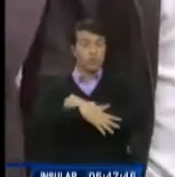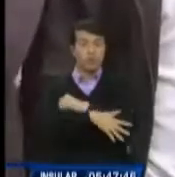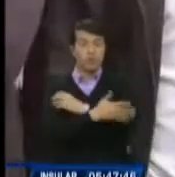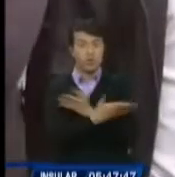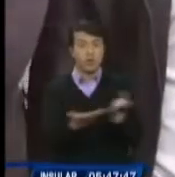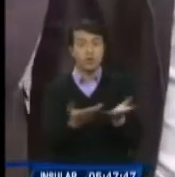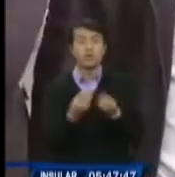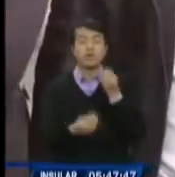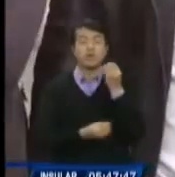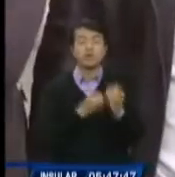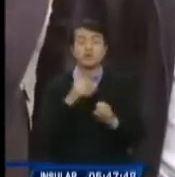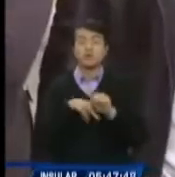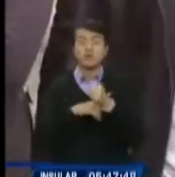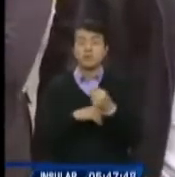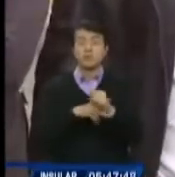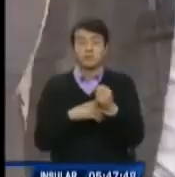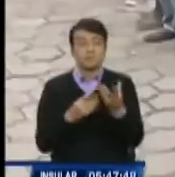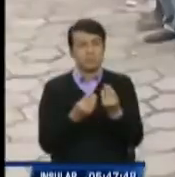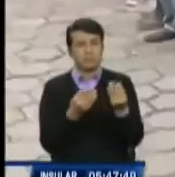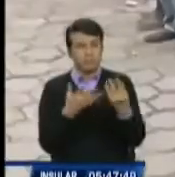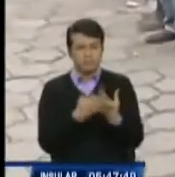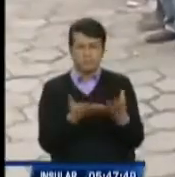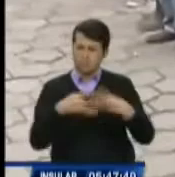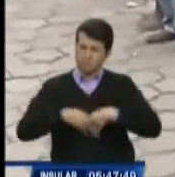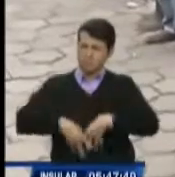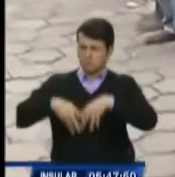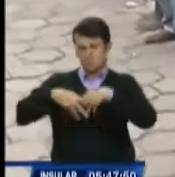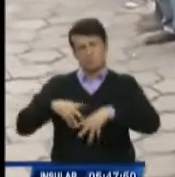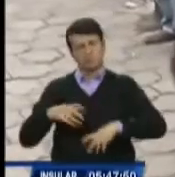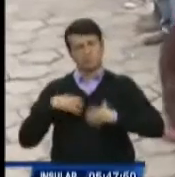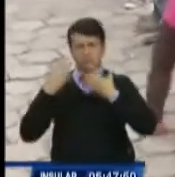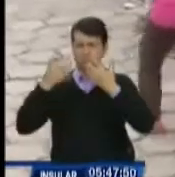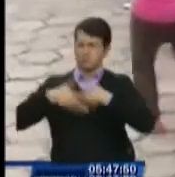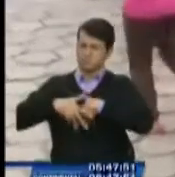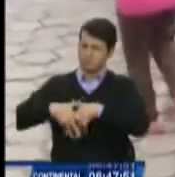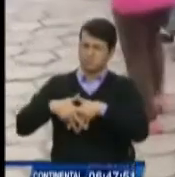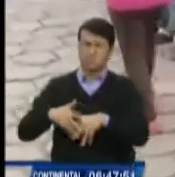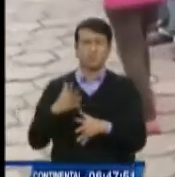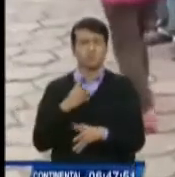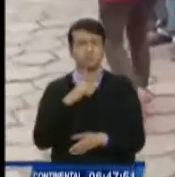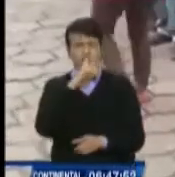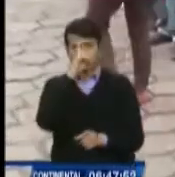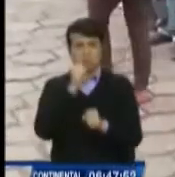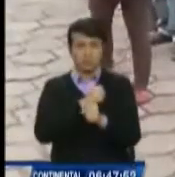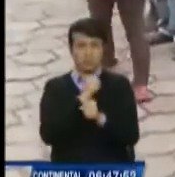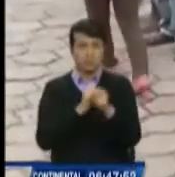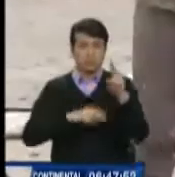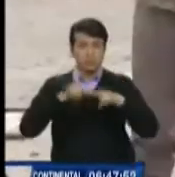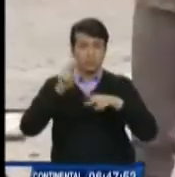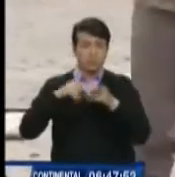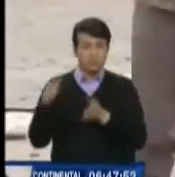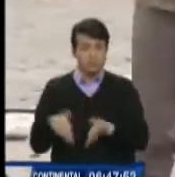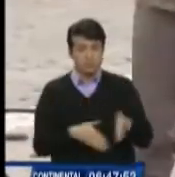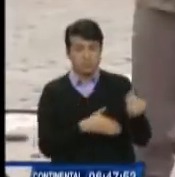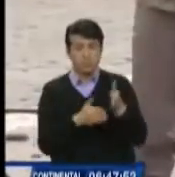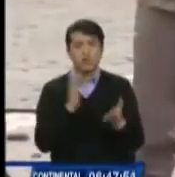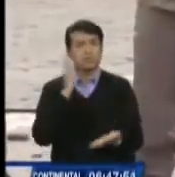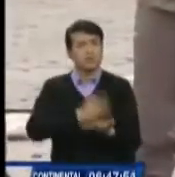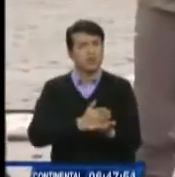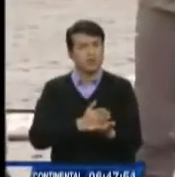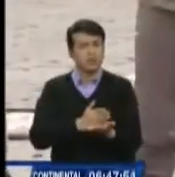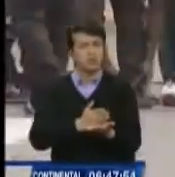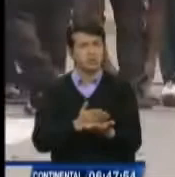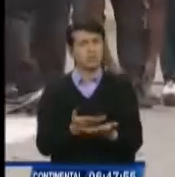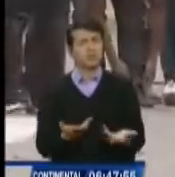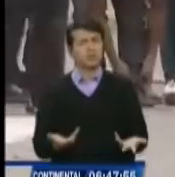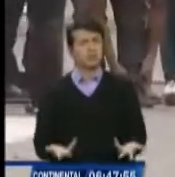en Macas, protagonizando una serie de protestas y reclamos por la paralización de los trabajos de construcción de la vía Ebenezer Macuma